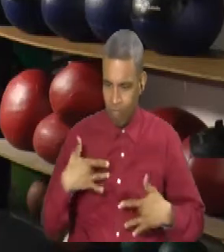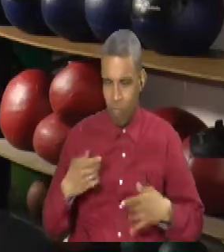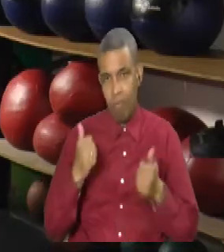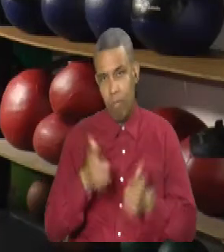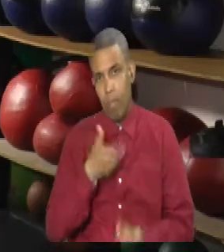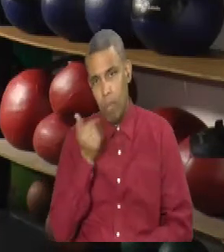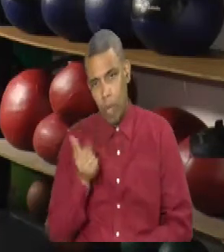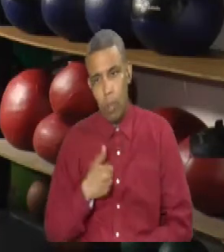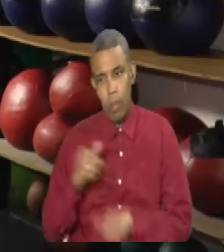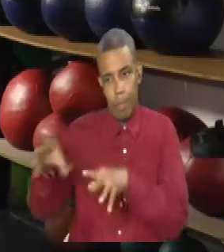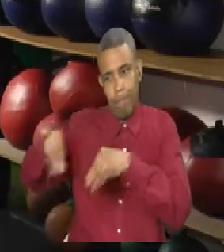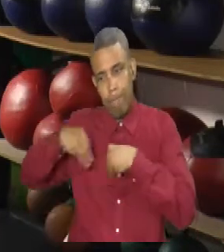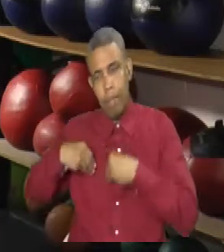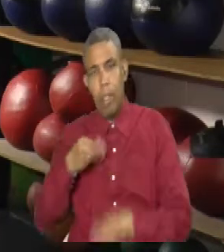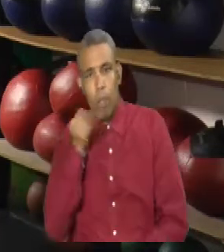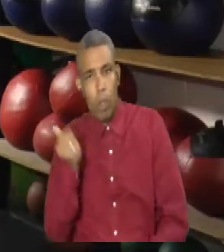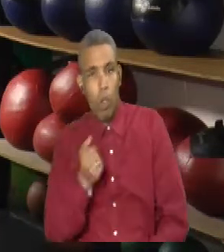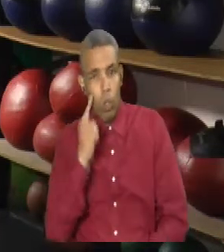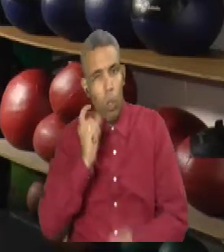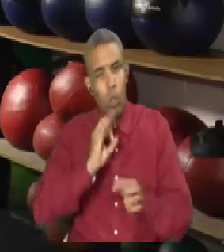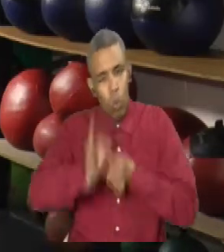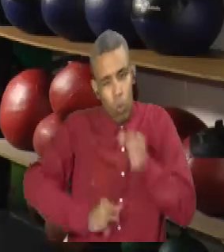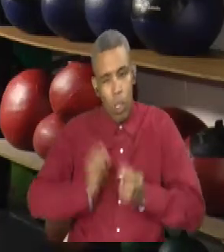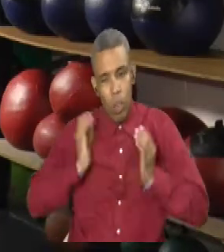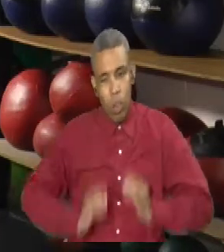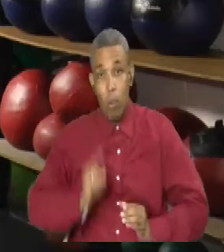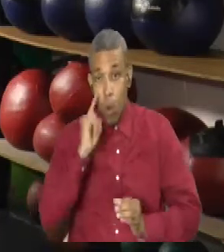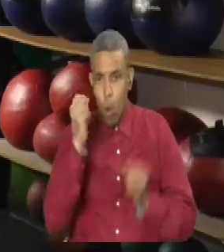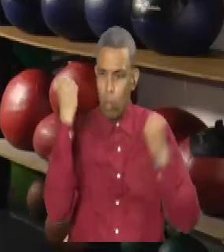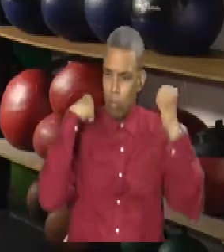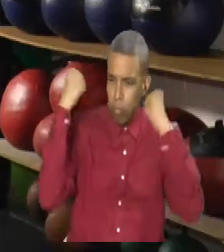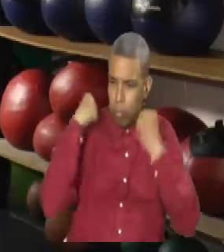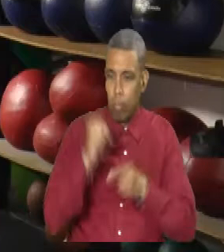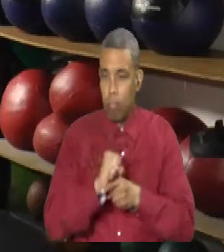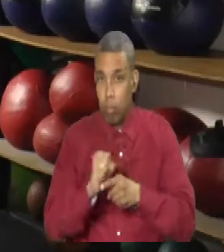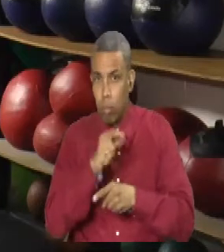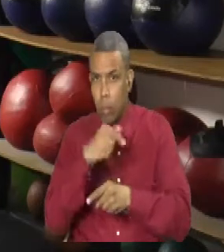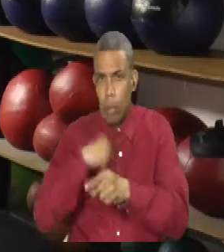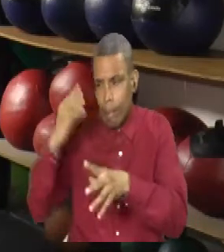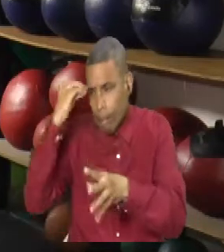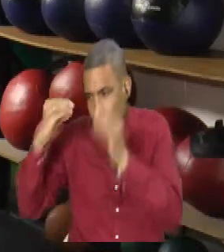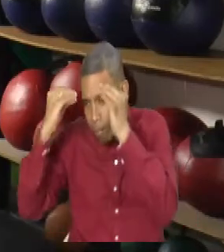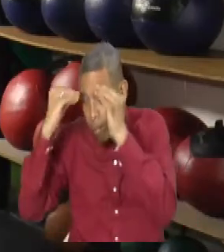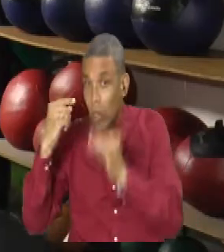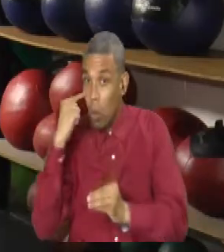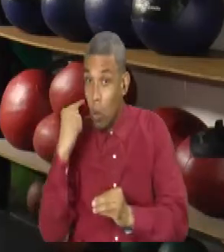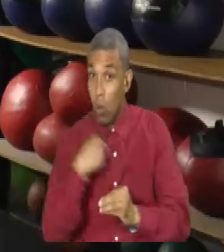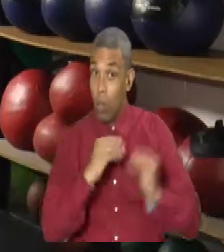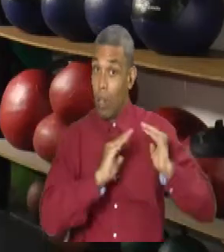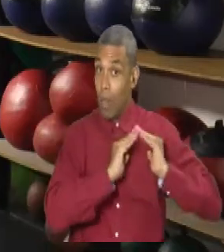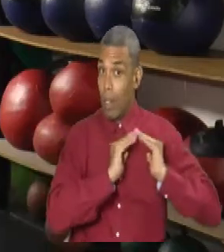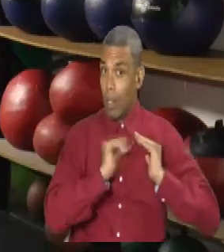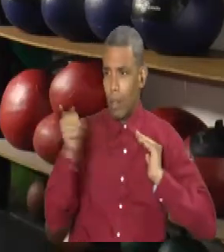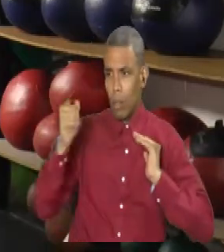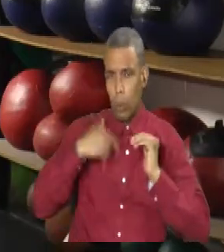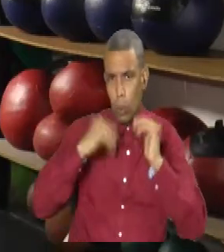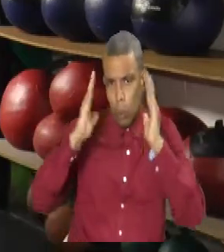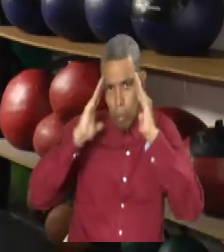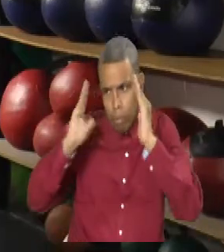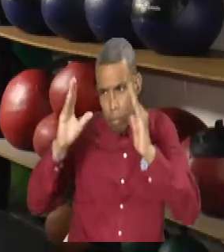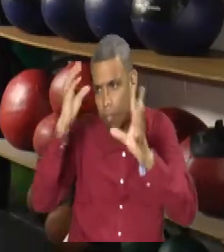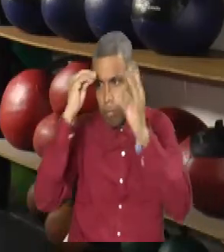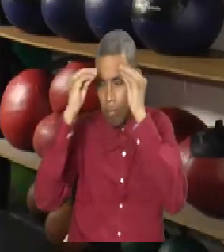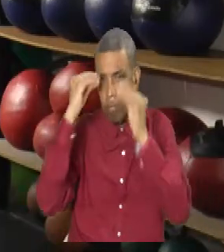cuerpo. Cuídense mucho, prepárense, entrénense, edúquense y sigan este gran programa. Soy